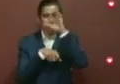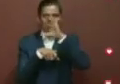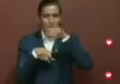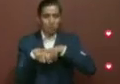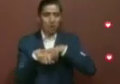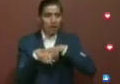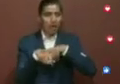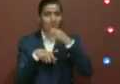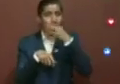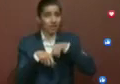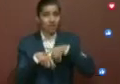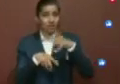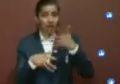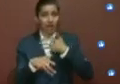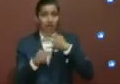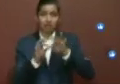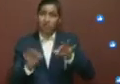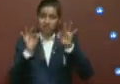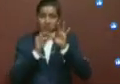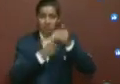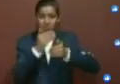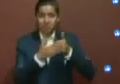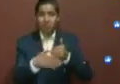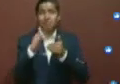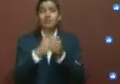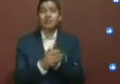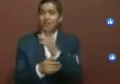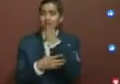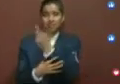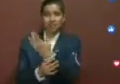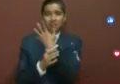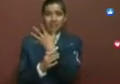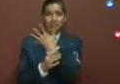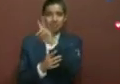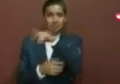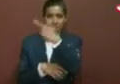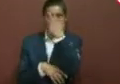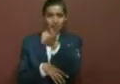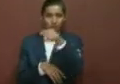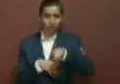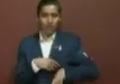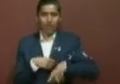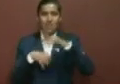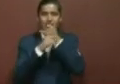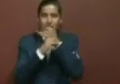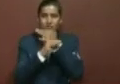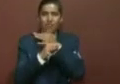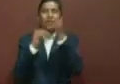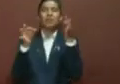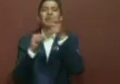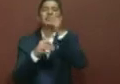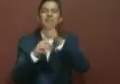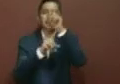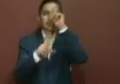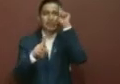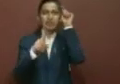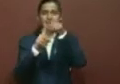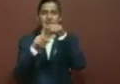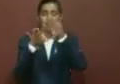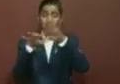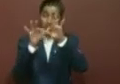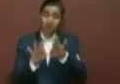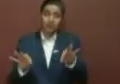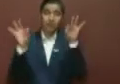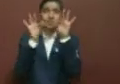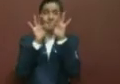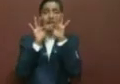Es importante comentar que, como bien lo dijo el gobernador en su informe, uno de los objetivos principales